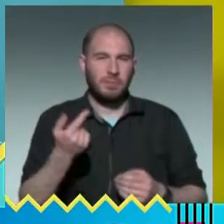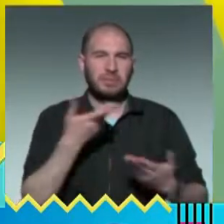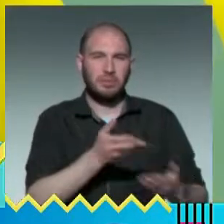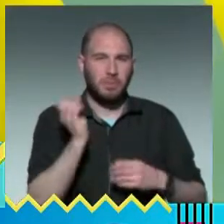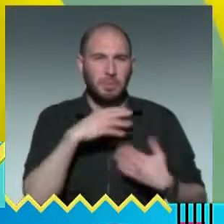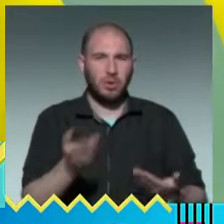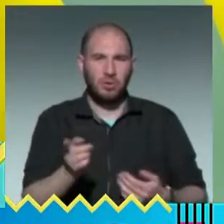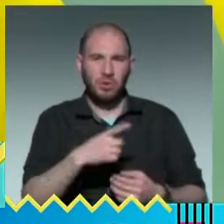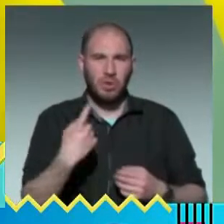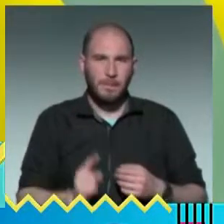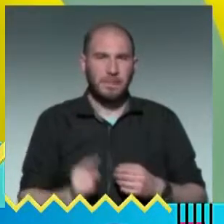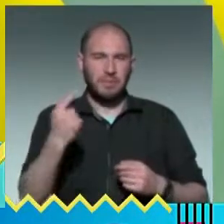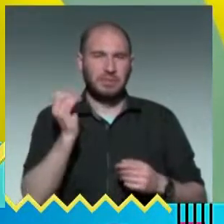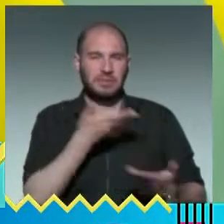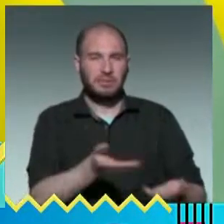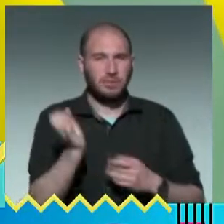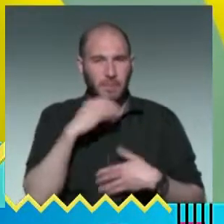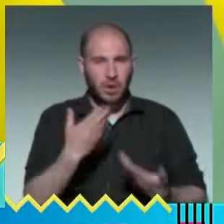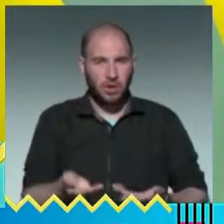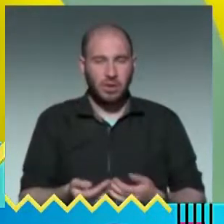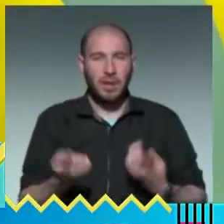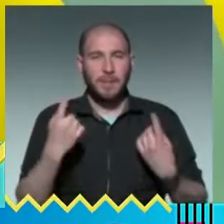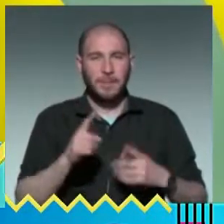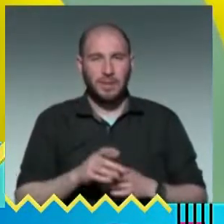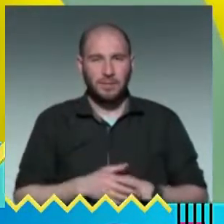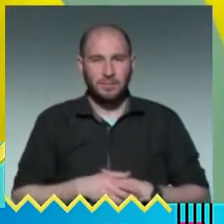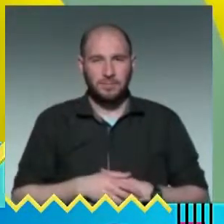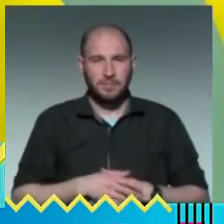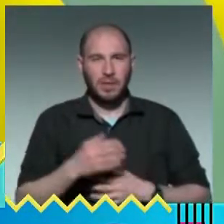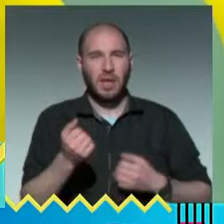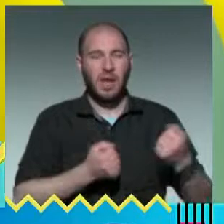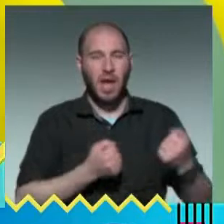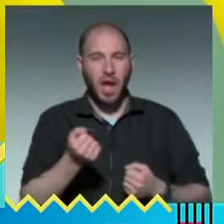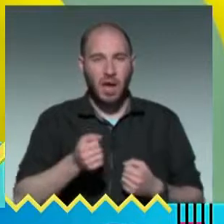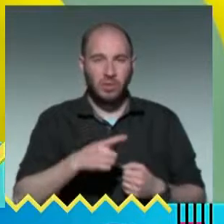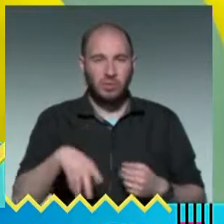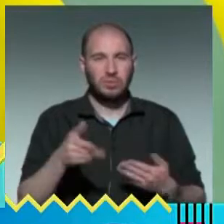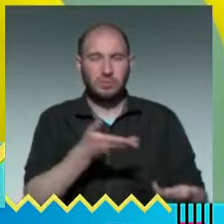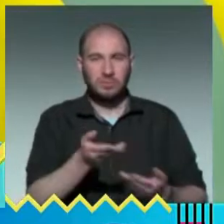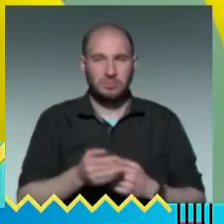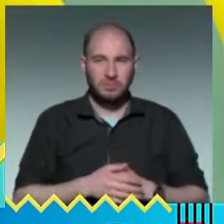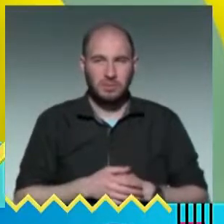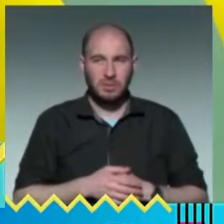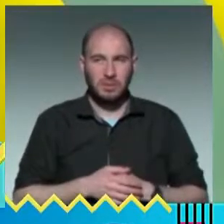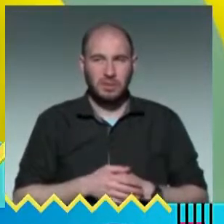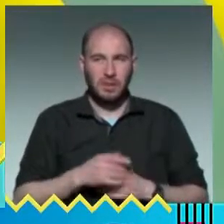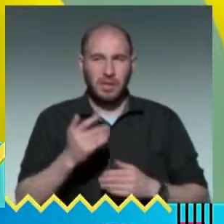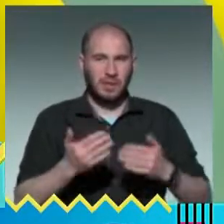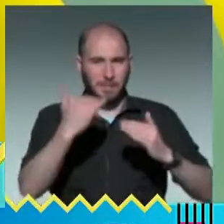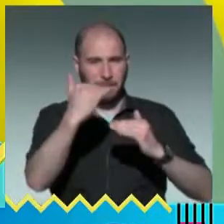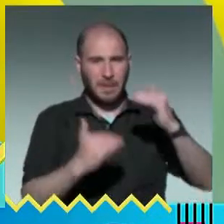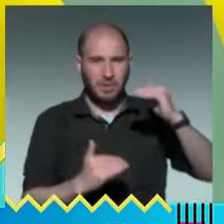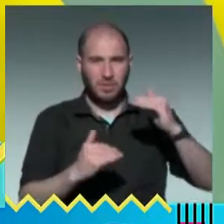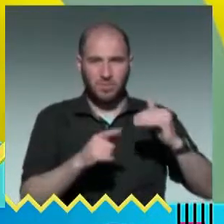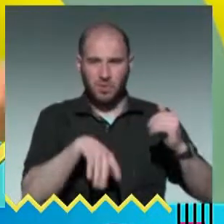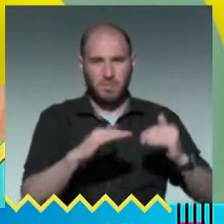mejor servicio. Nosotros vamos a ser pioneros y vamos a mejorar el servicio. Pero sin embargo, los autos con los que van a prestar son de menor categoría que